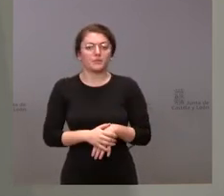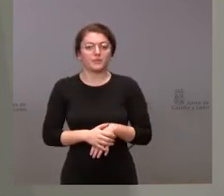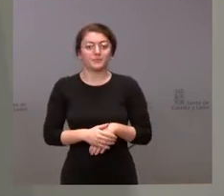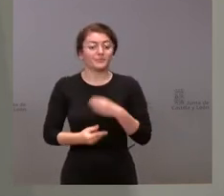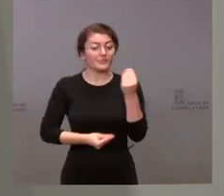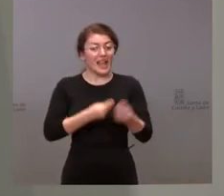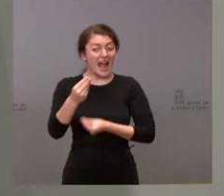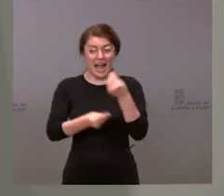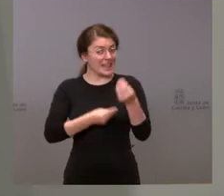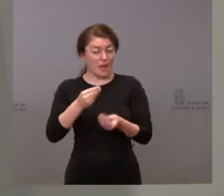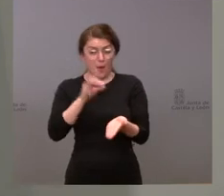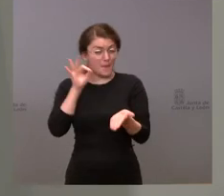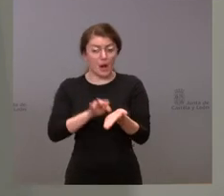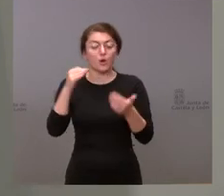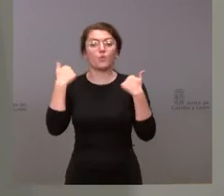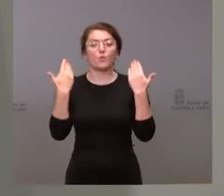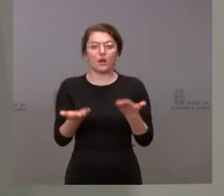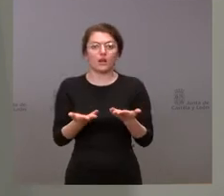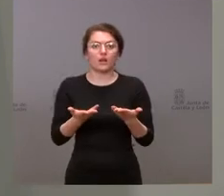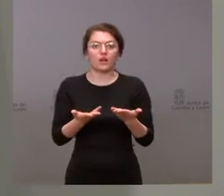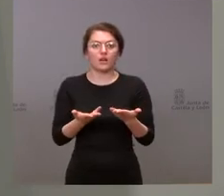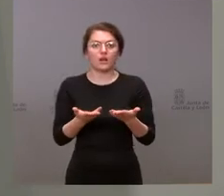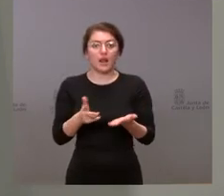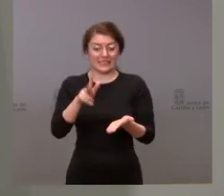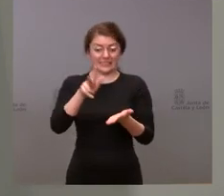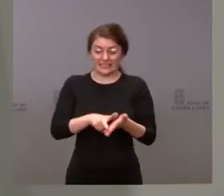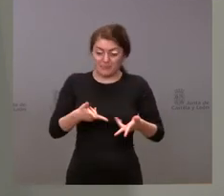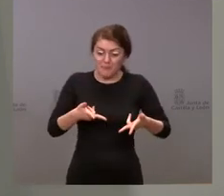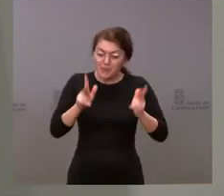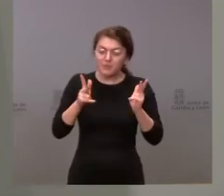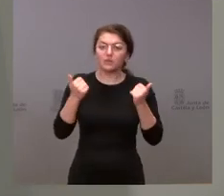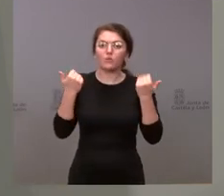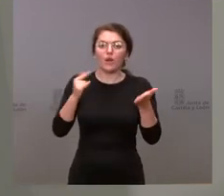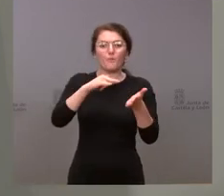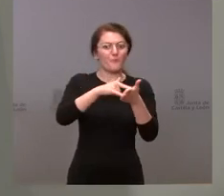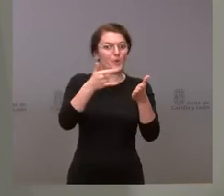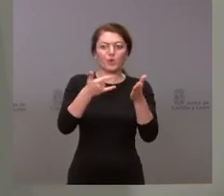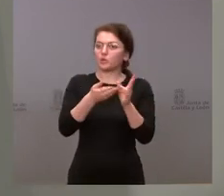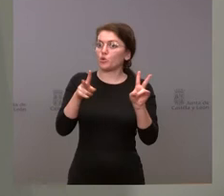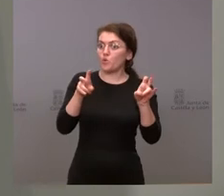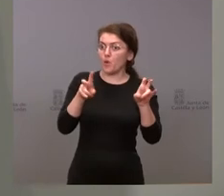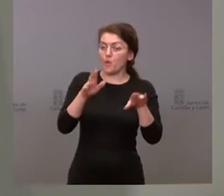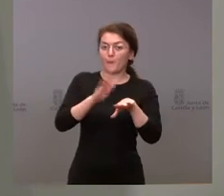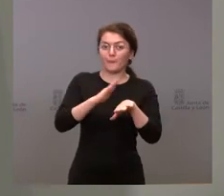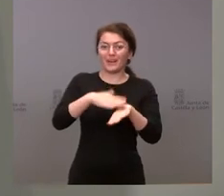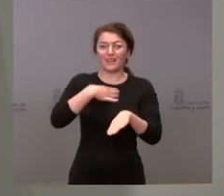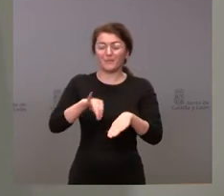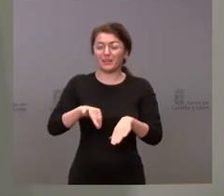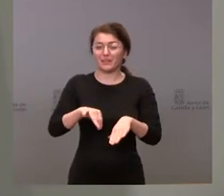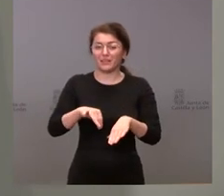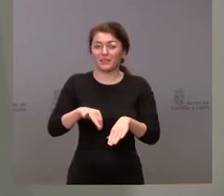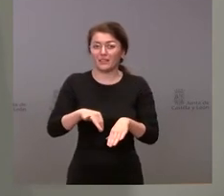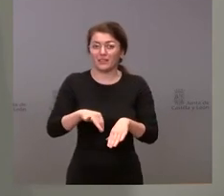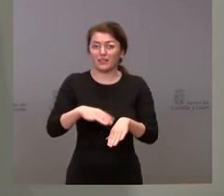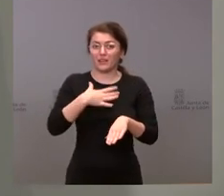inmediato es licitar la nueva realización del proyecto que nos permitiera por un lado el